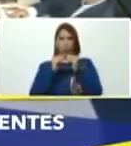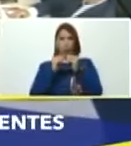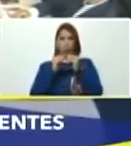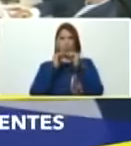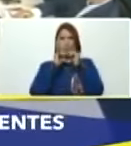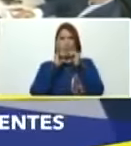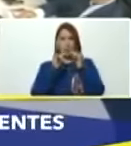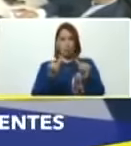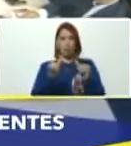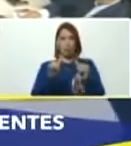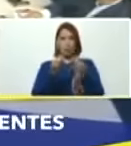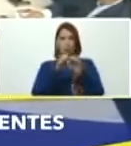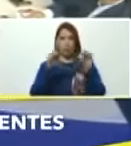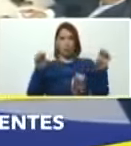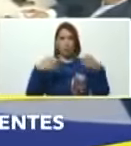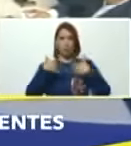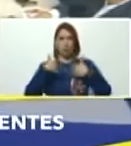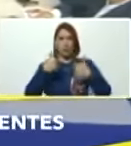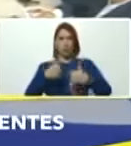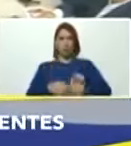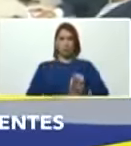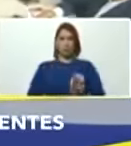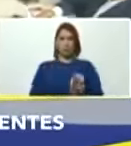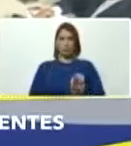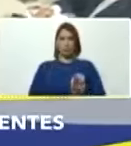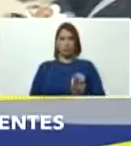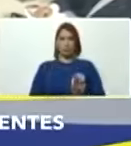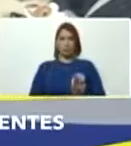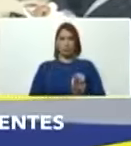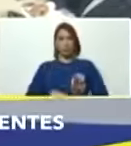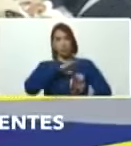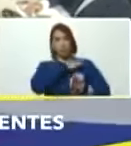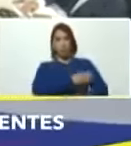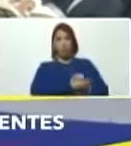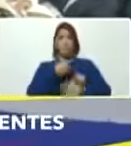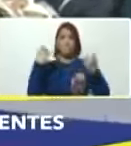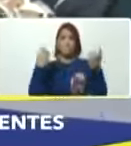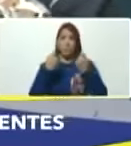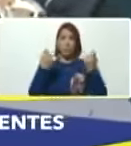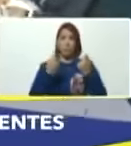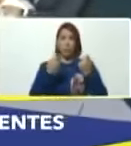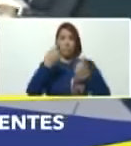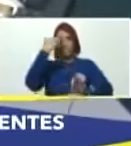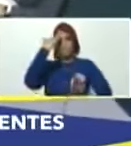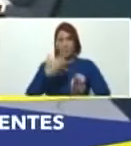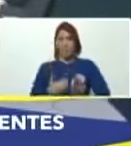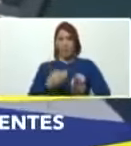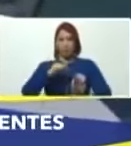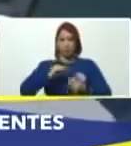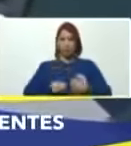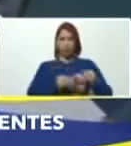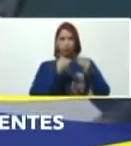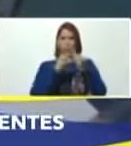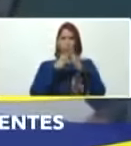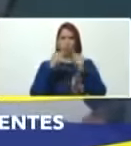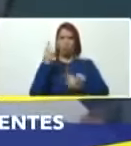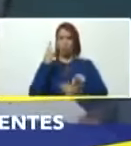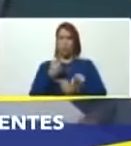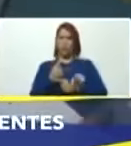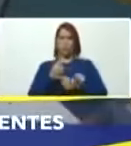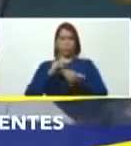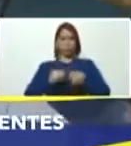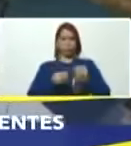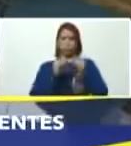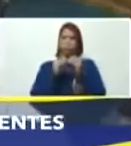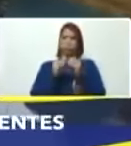de educación y salud. Para ir el poder popular y el poder militar a reparar y arreglar todo lo que haya que arreglar. Eso